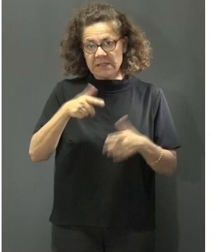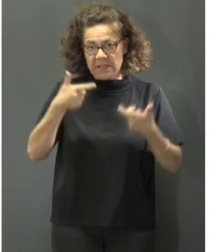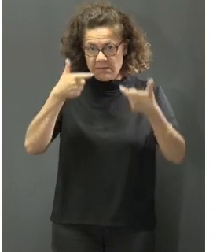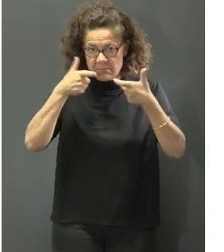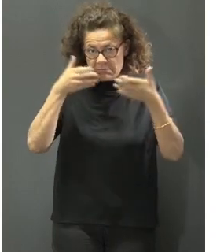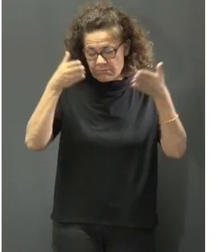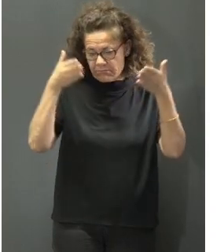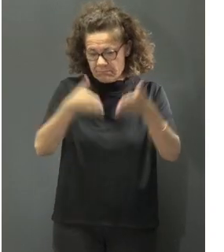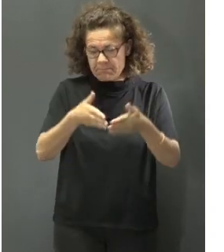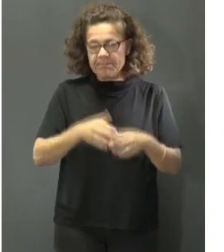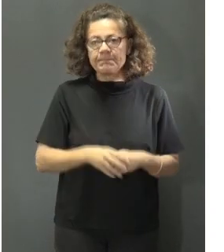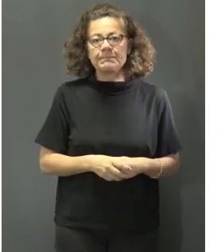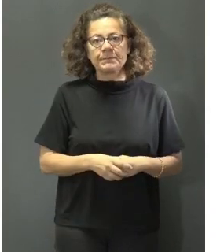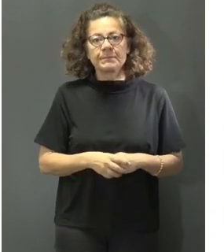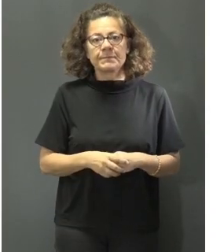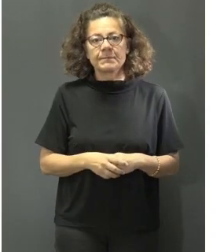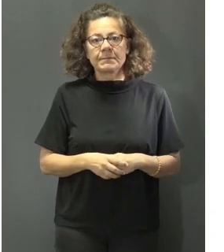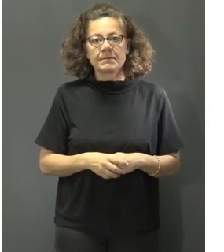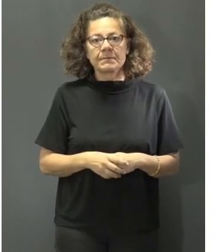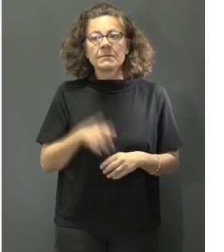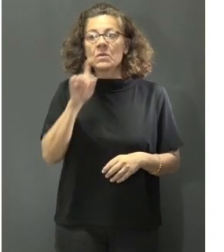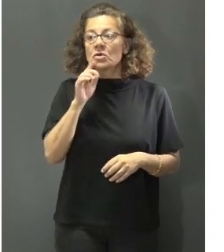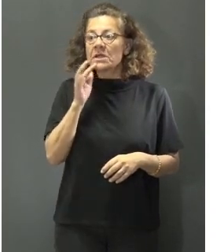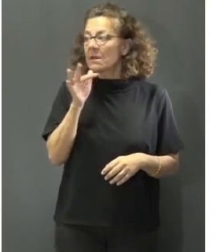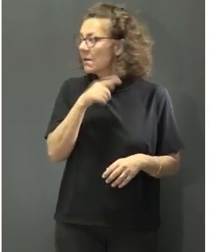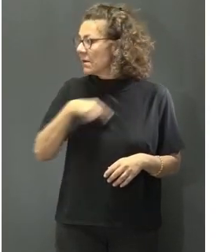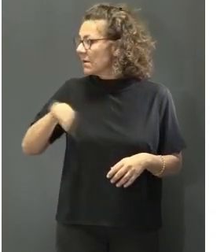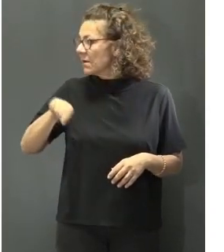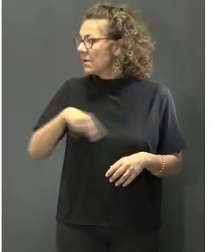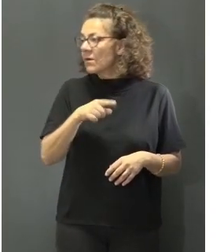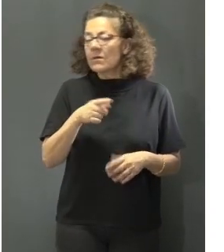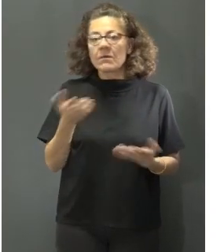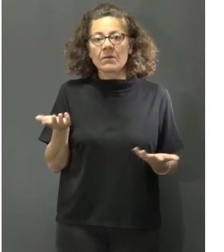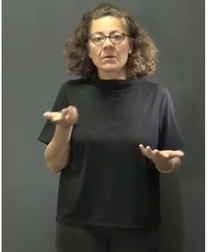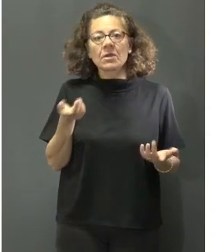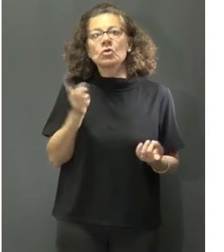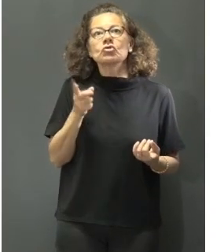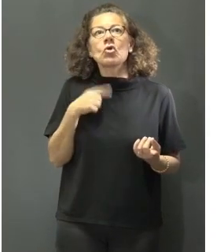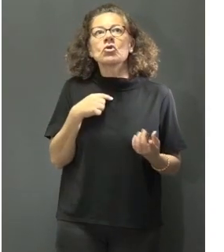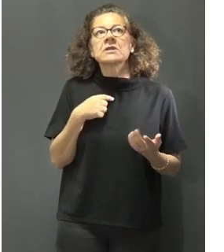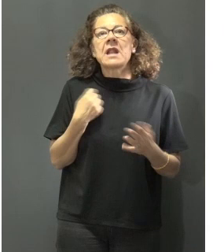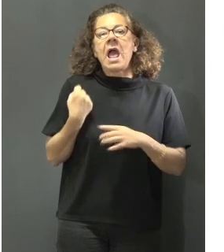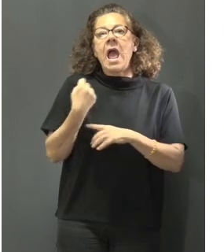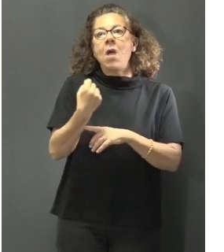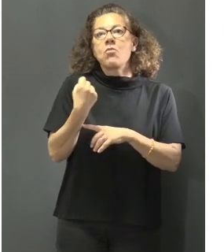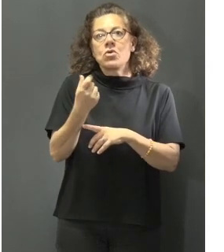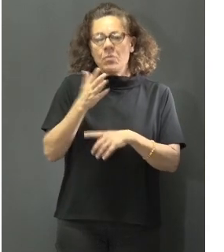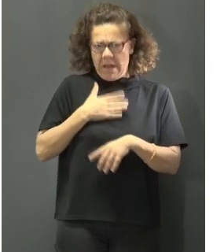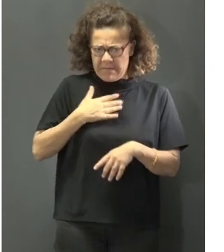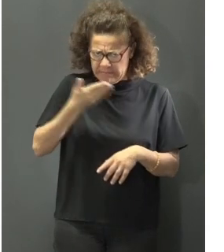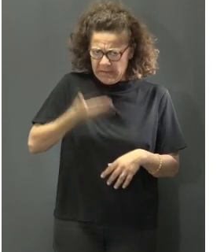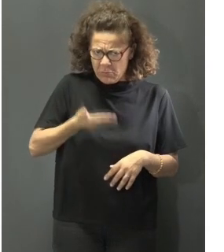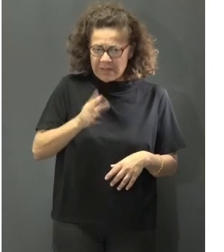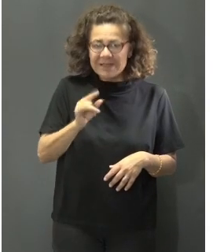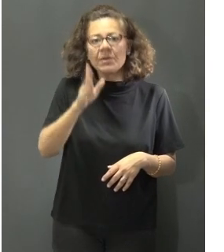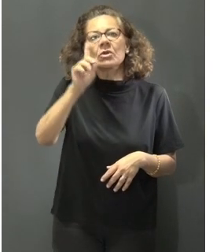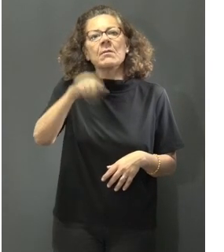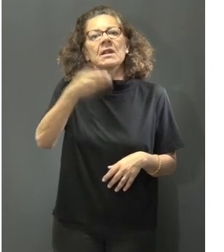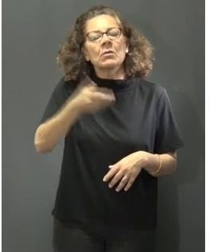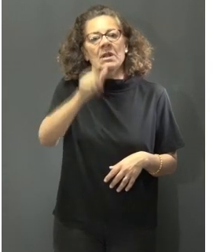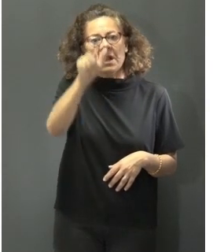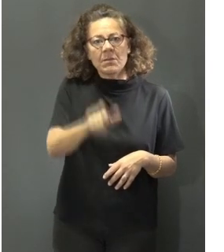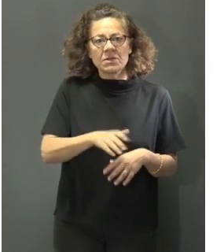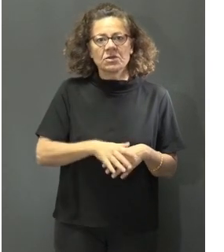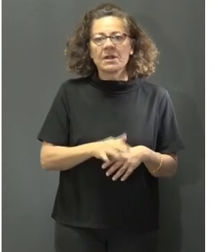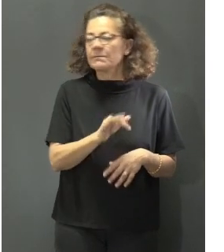sentido. No sé cómo lo veis vosotras, que no solamente es el producto de apoyo, para mí eso es importante, sino también la persona.